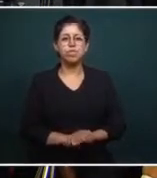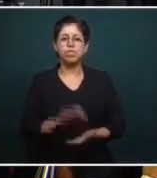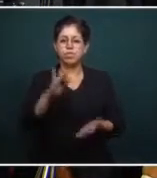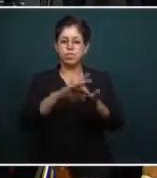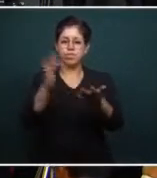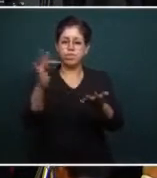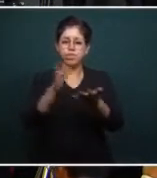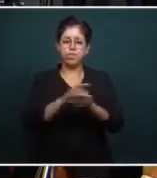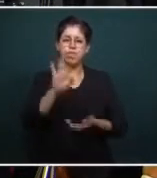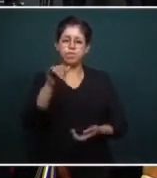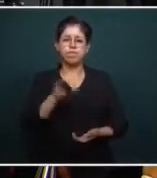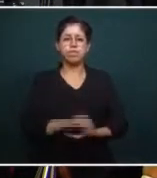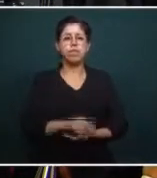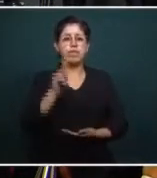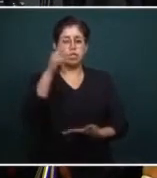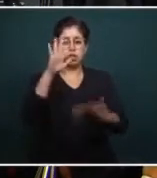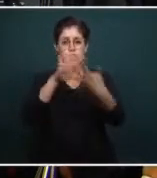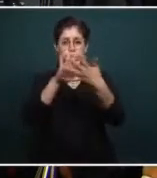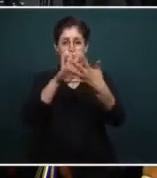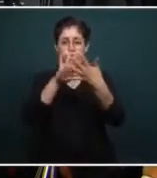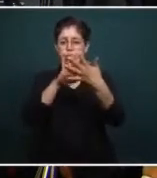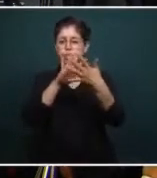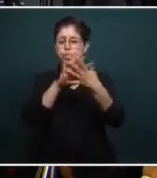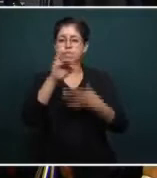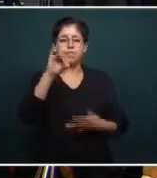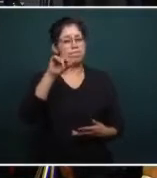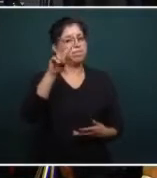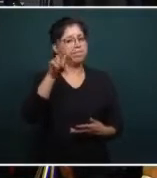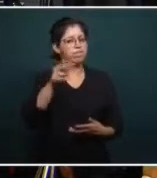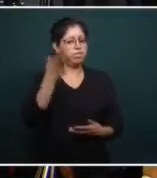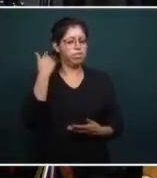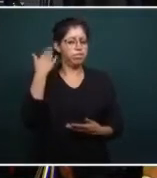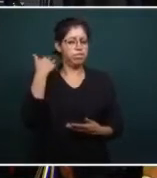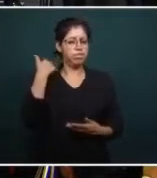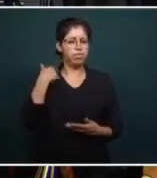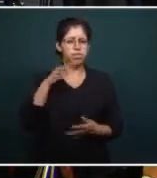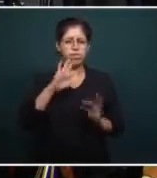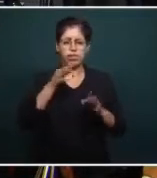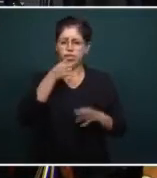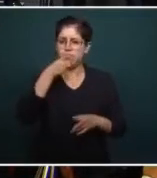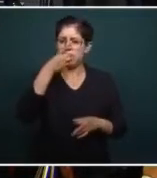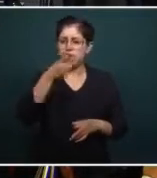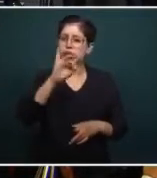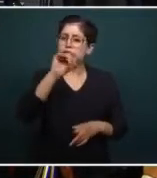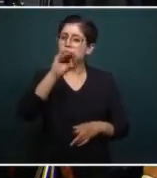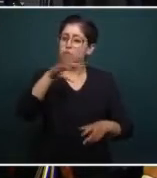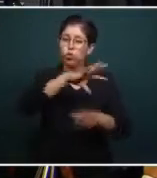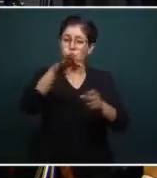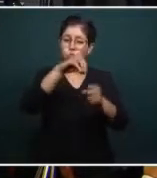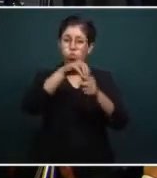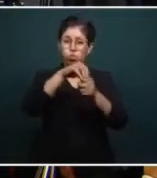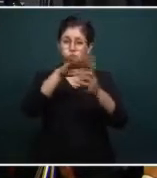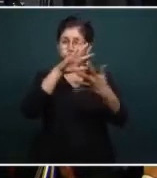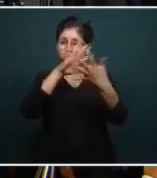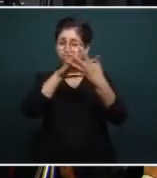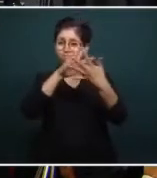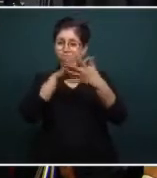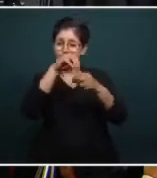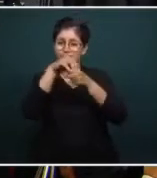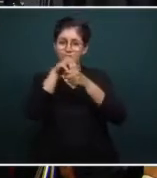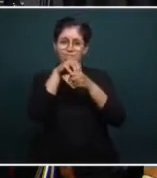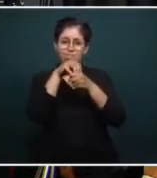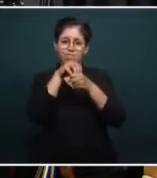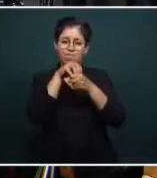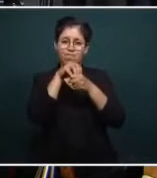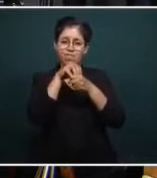Gracias. En caso de Thank you. los penales, efectivamente, Regarding the hace un penal momento, system, hay una sobrepoblación there is an de overpopulation, personas